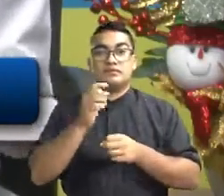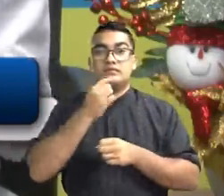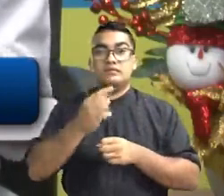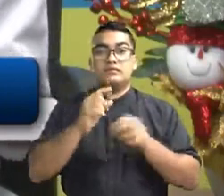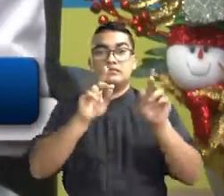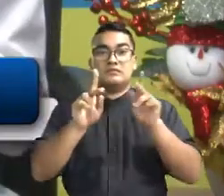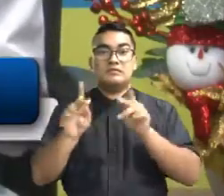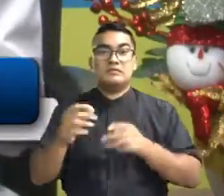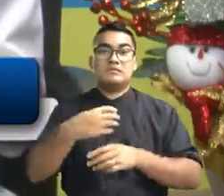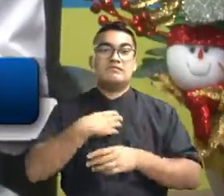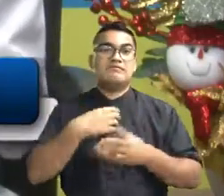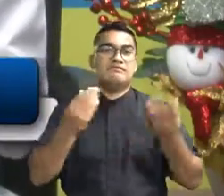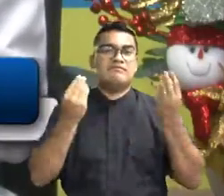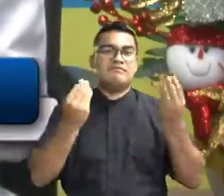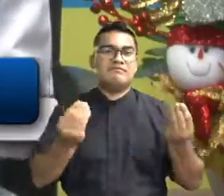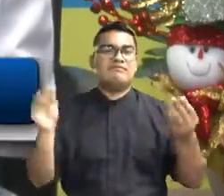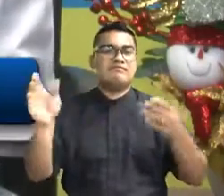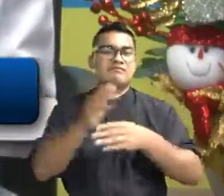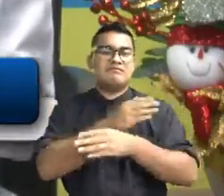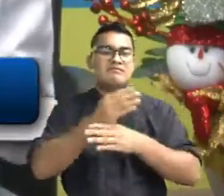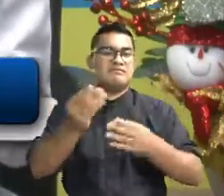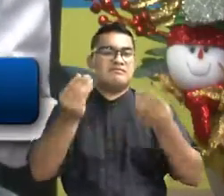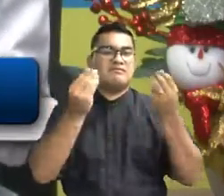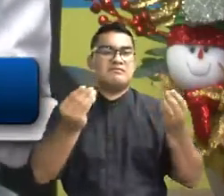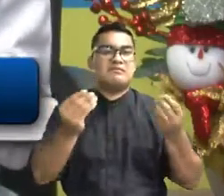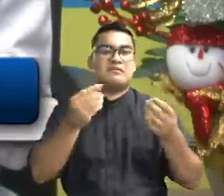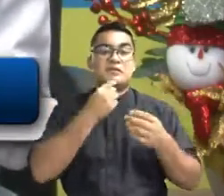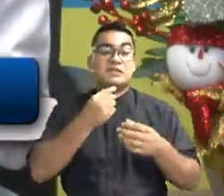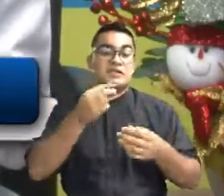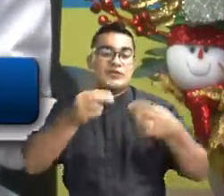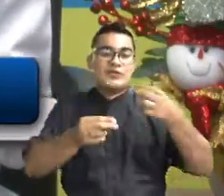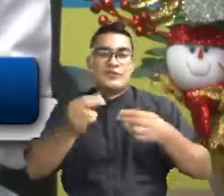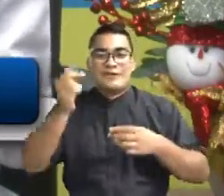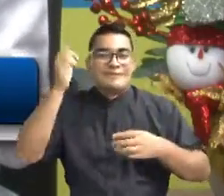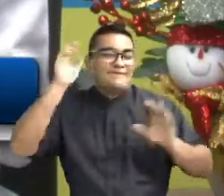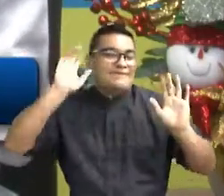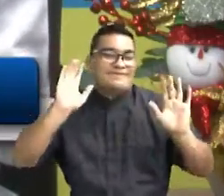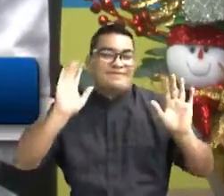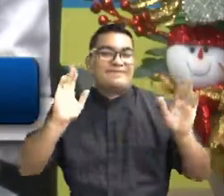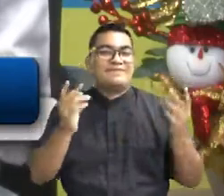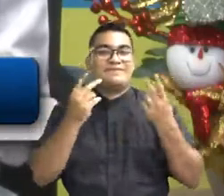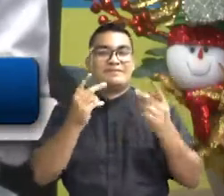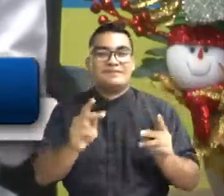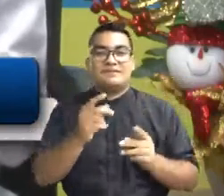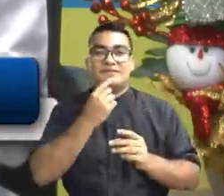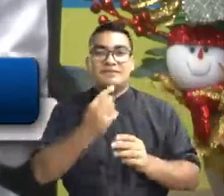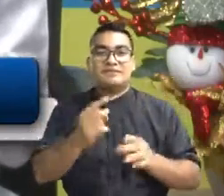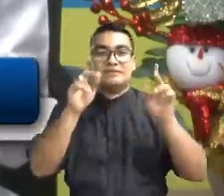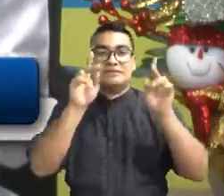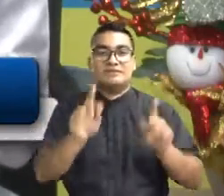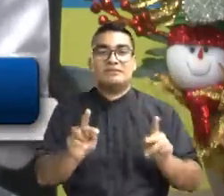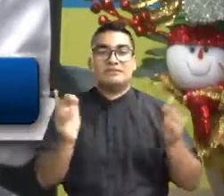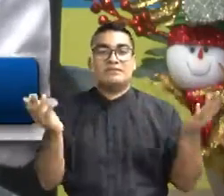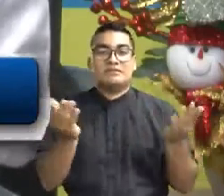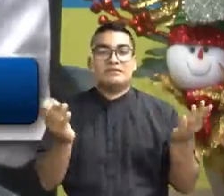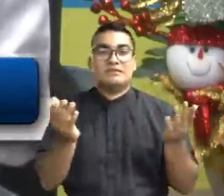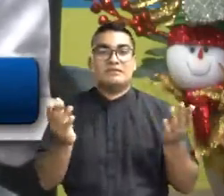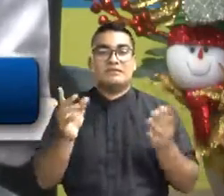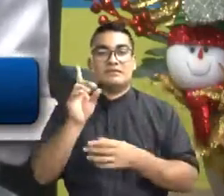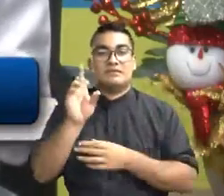tenemos muchos casos. No manejo la cifra exacta, el porcentaje exacto de pacientes con EPOC